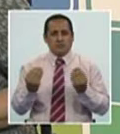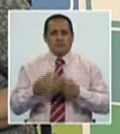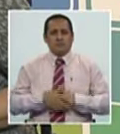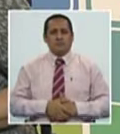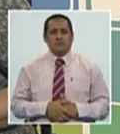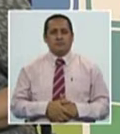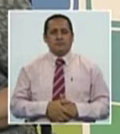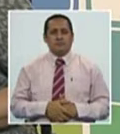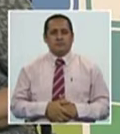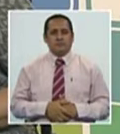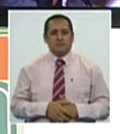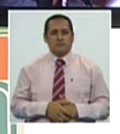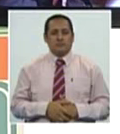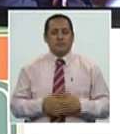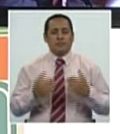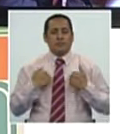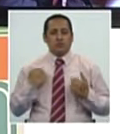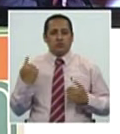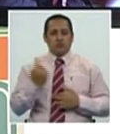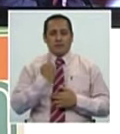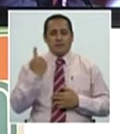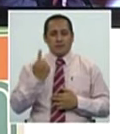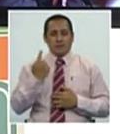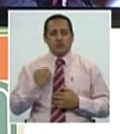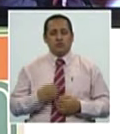ser? Bueno, yo solamente